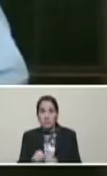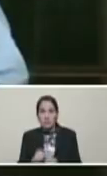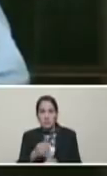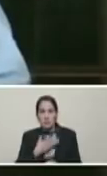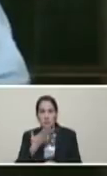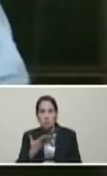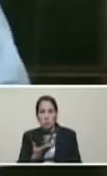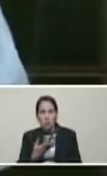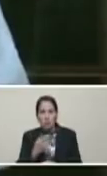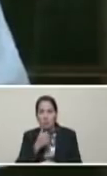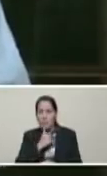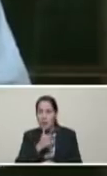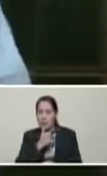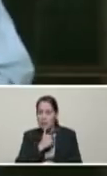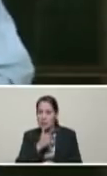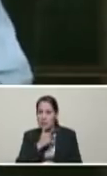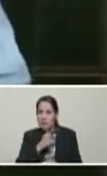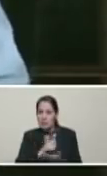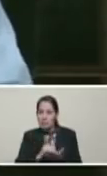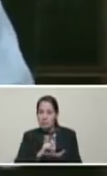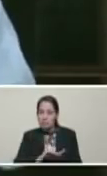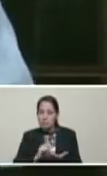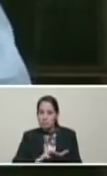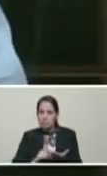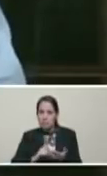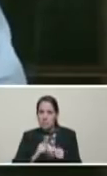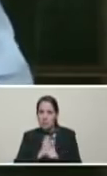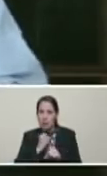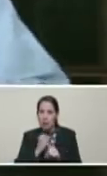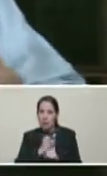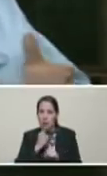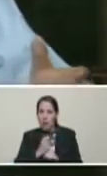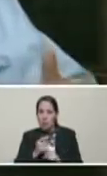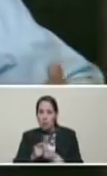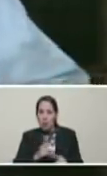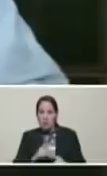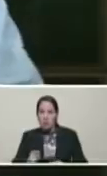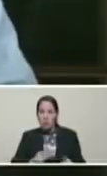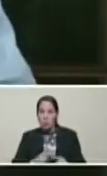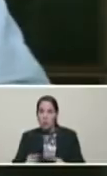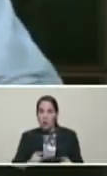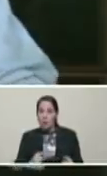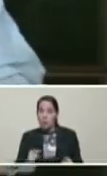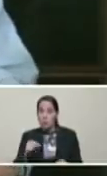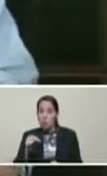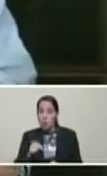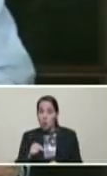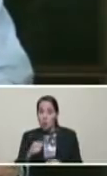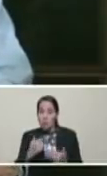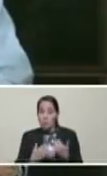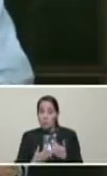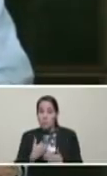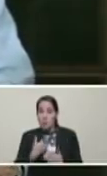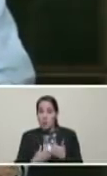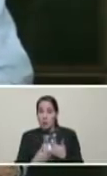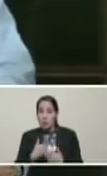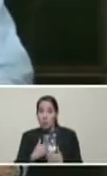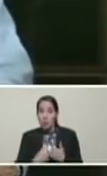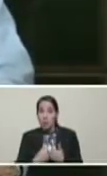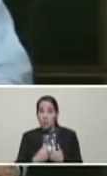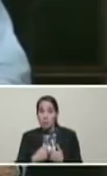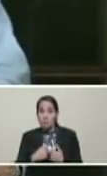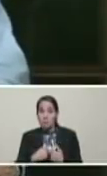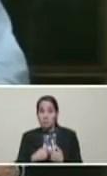que seguir perseverando trabajando articulando esfuerzos hoy miércoles productivo me quedo